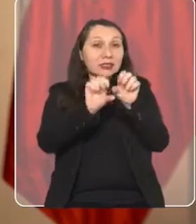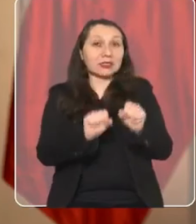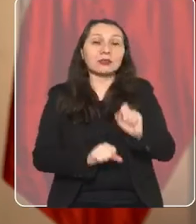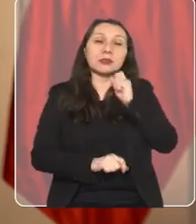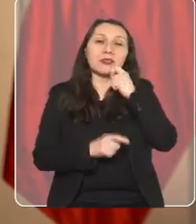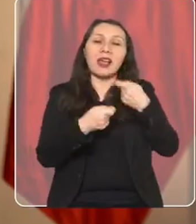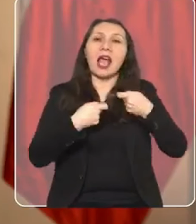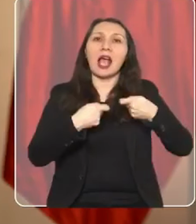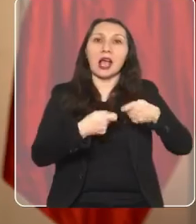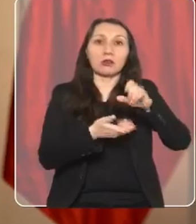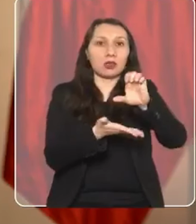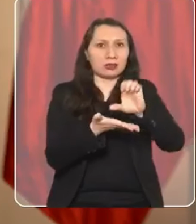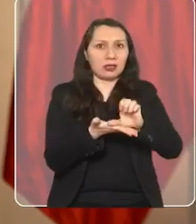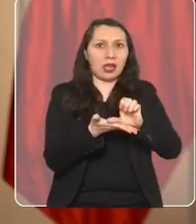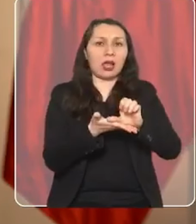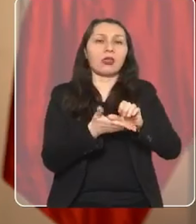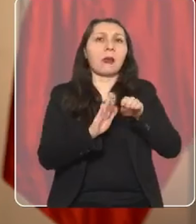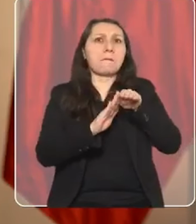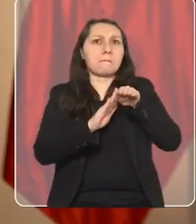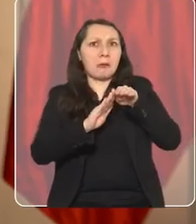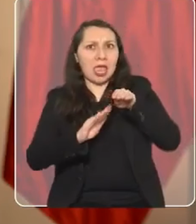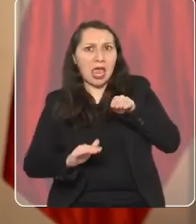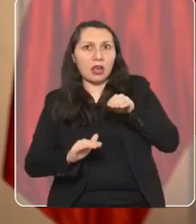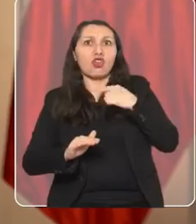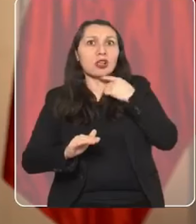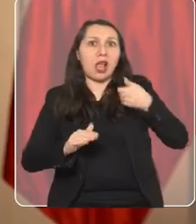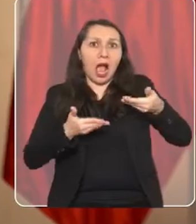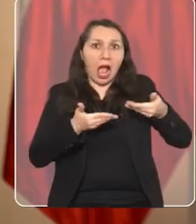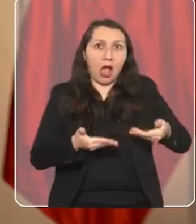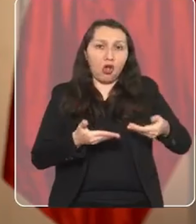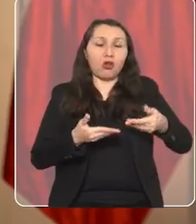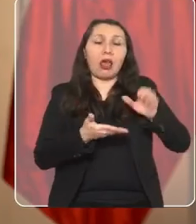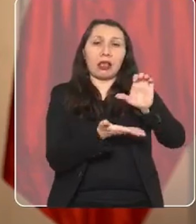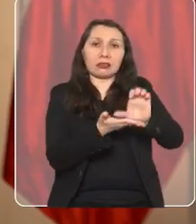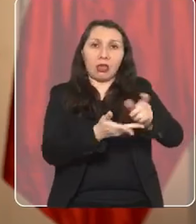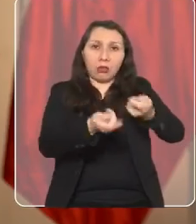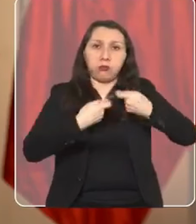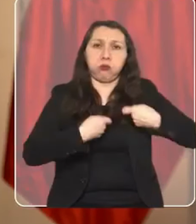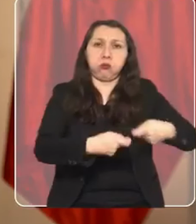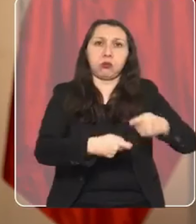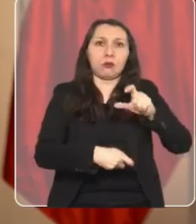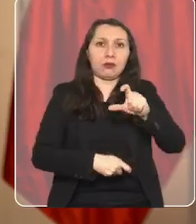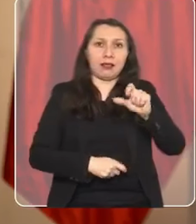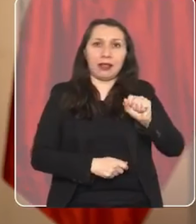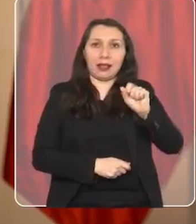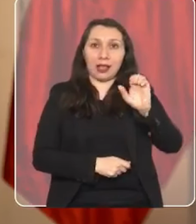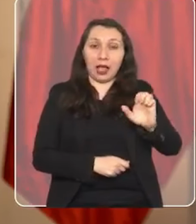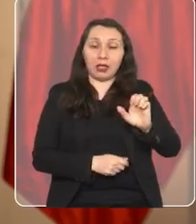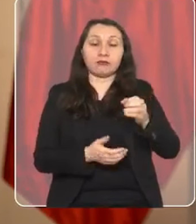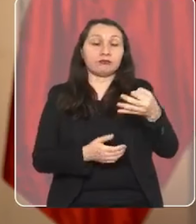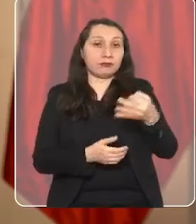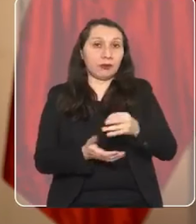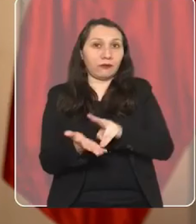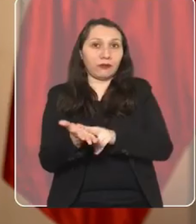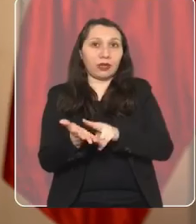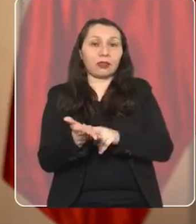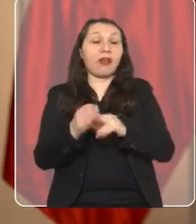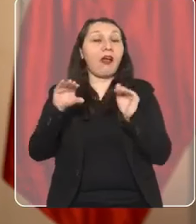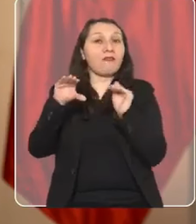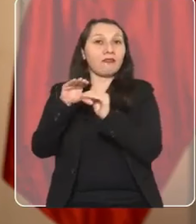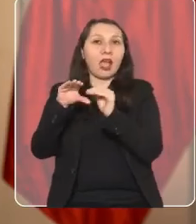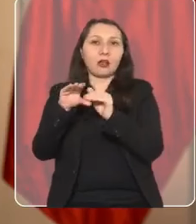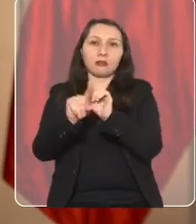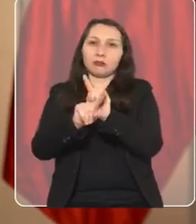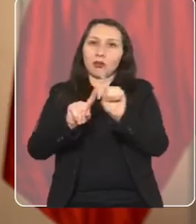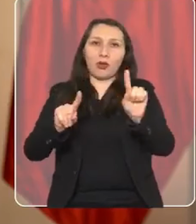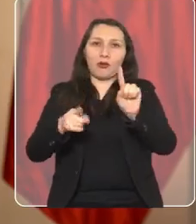implicará un gasto fiscal significativamente inferior al que actualmente el estado desembolsa por cae Por cierto los bancos